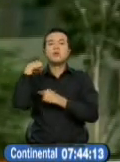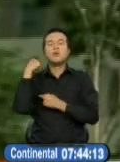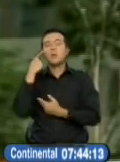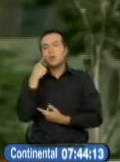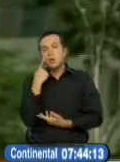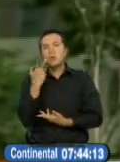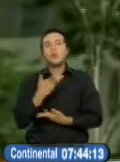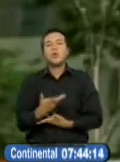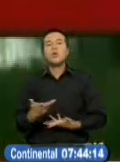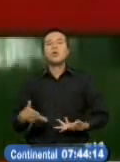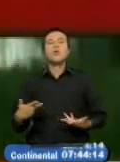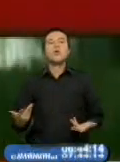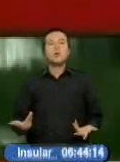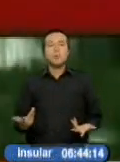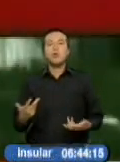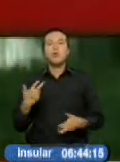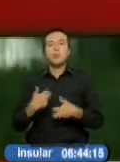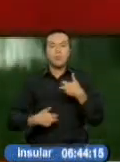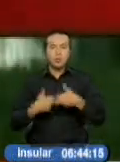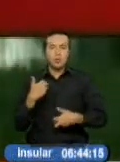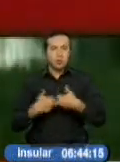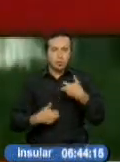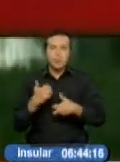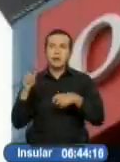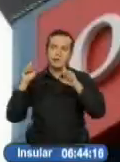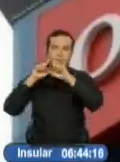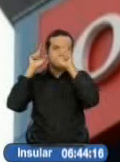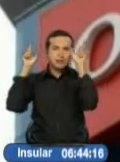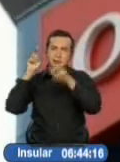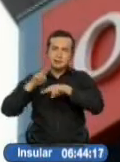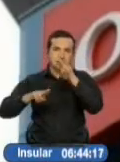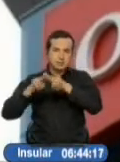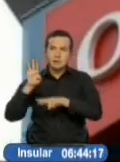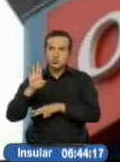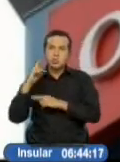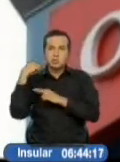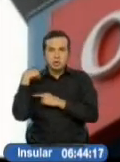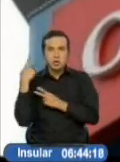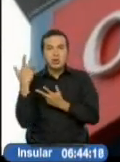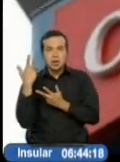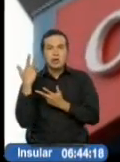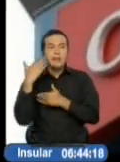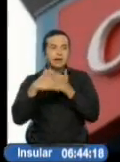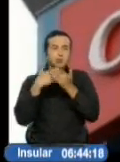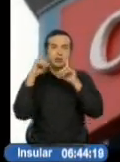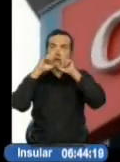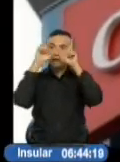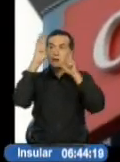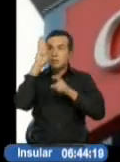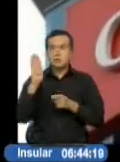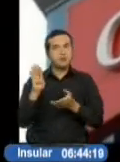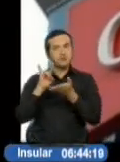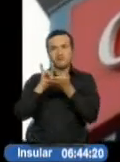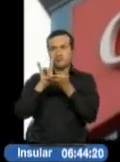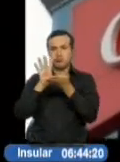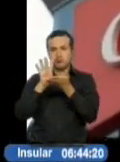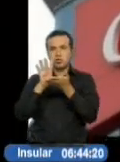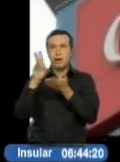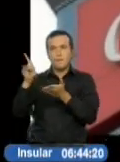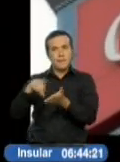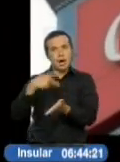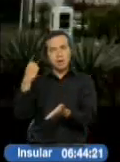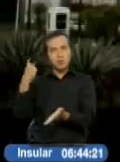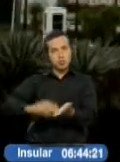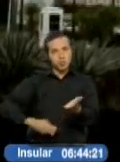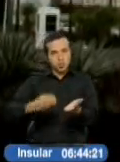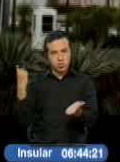las controversias generadas por los problemas con dicha obra, los cuales motivaron la expulsión de esta compañía de nuestro país y al pago de